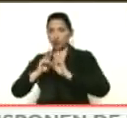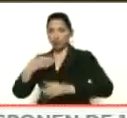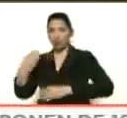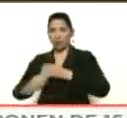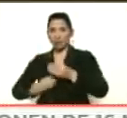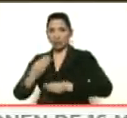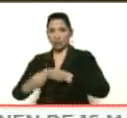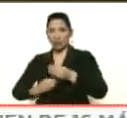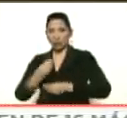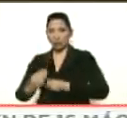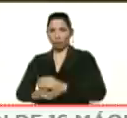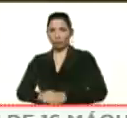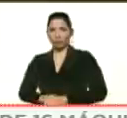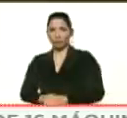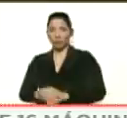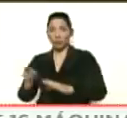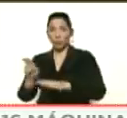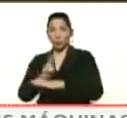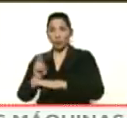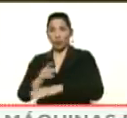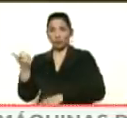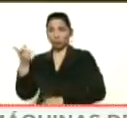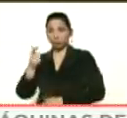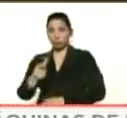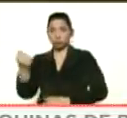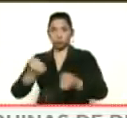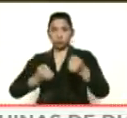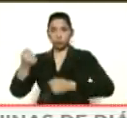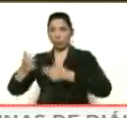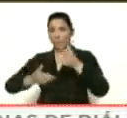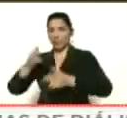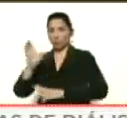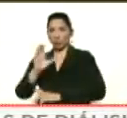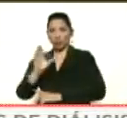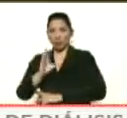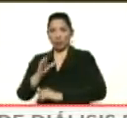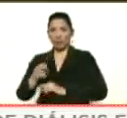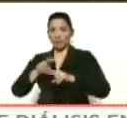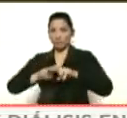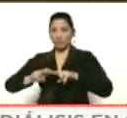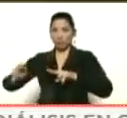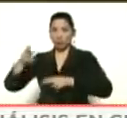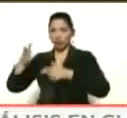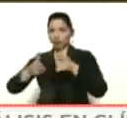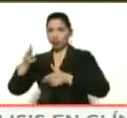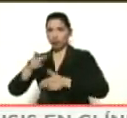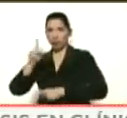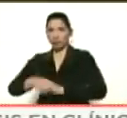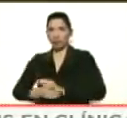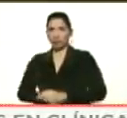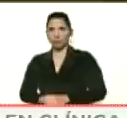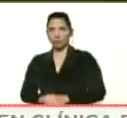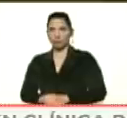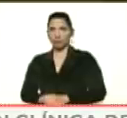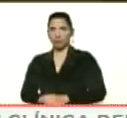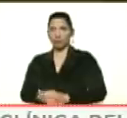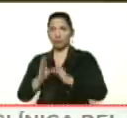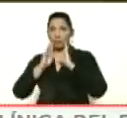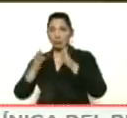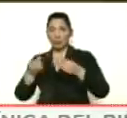haciendo de las unidades de transporte público, del metro de Caracas, del ferrocarril, de las vías